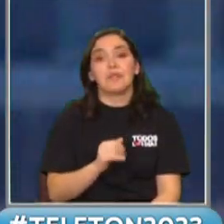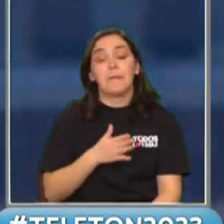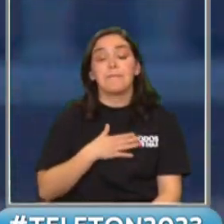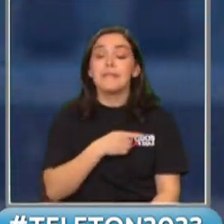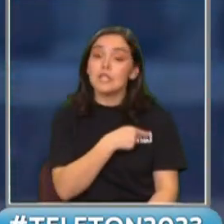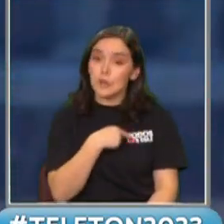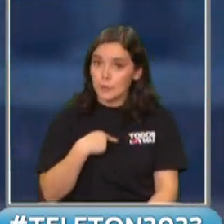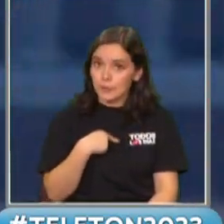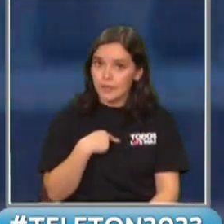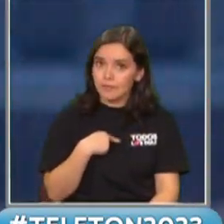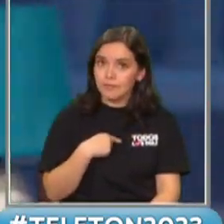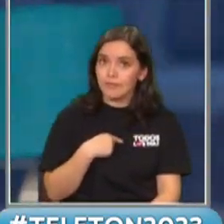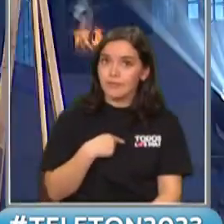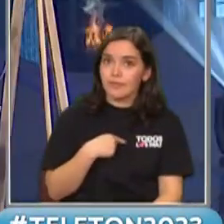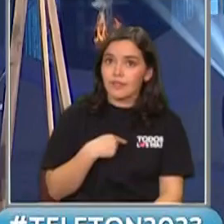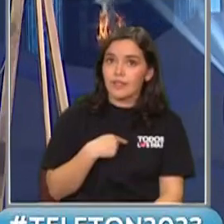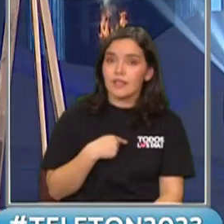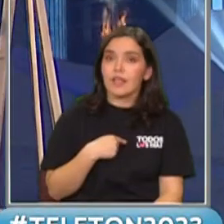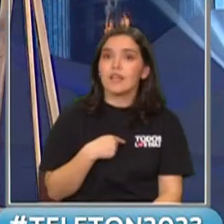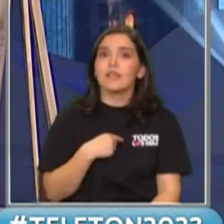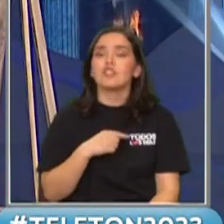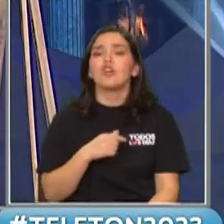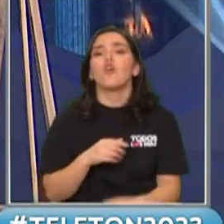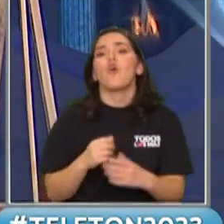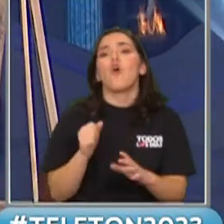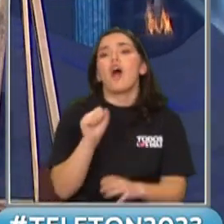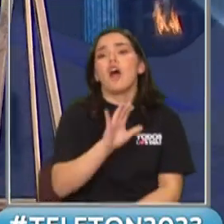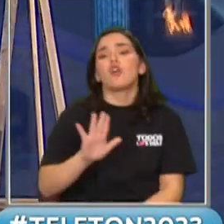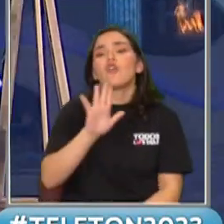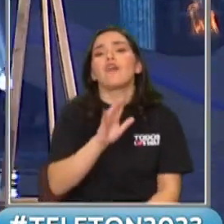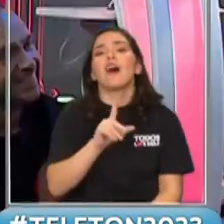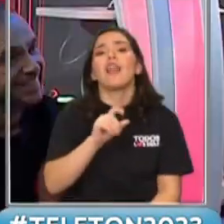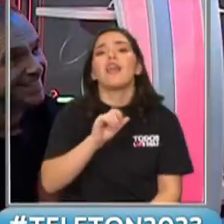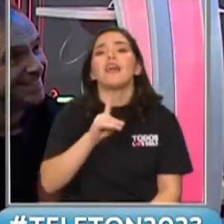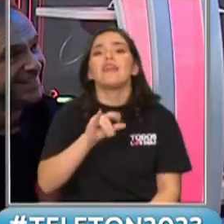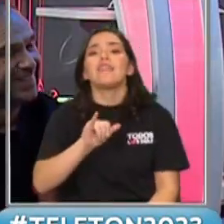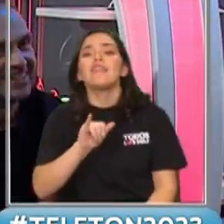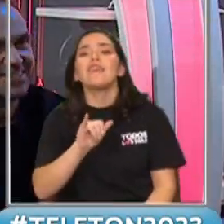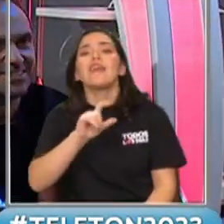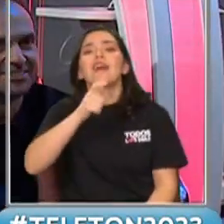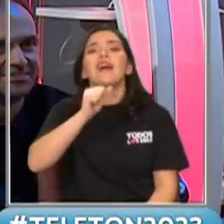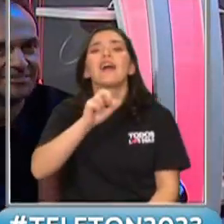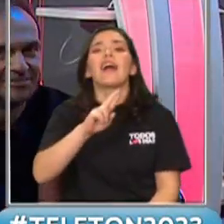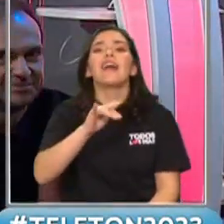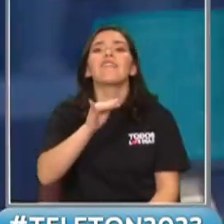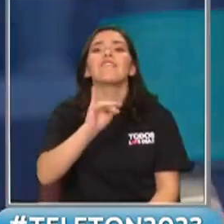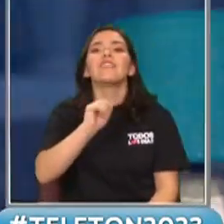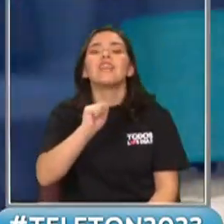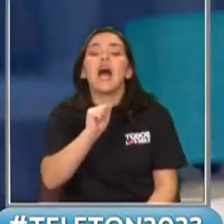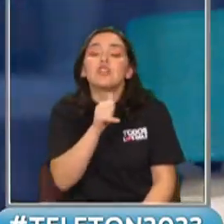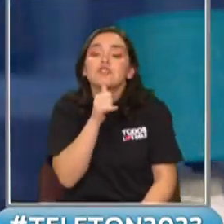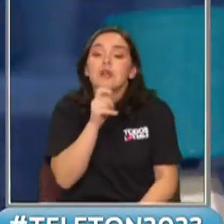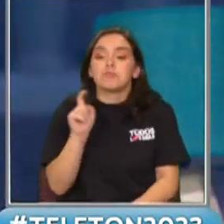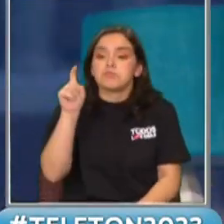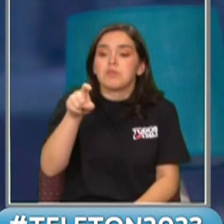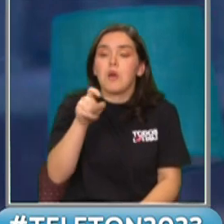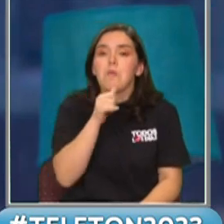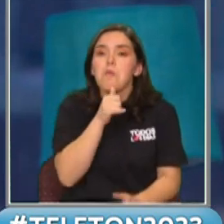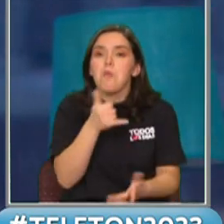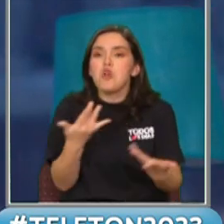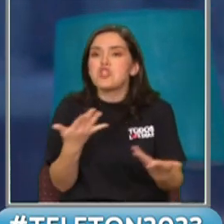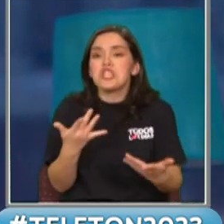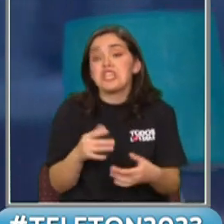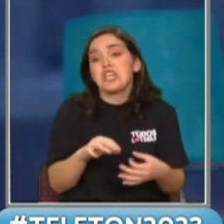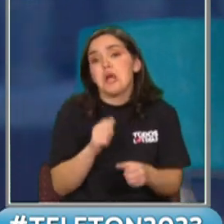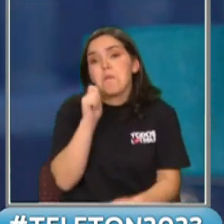nombre bueno esenia daro @ Lady garfia no sé por qué me pusieron ese apodo Mira una risa llegó a